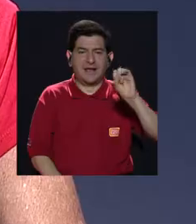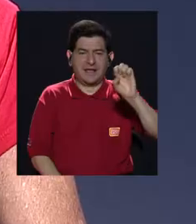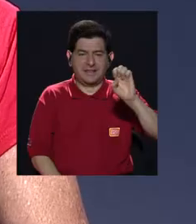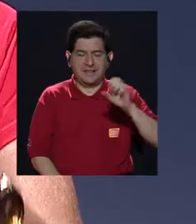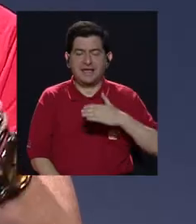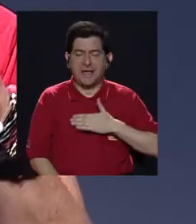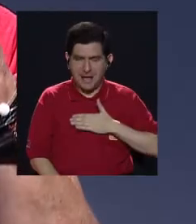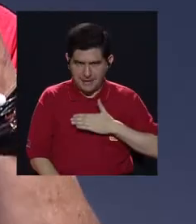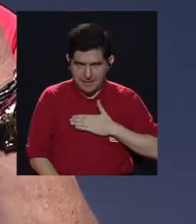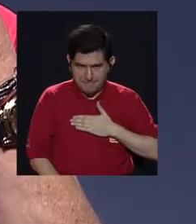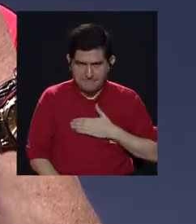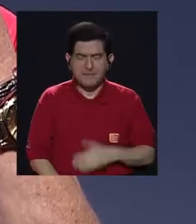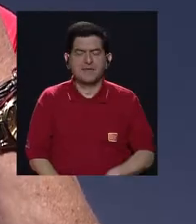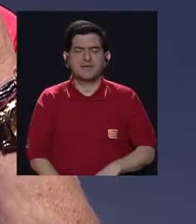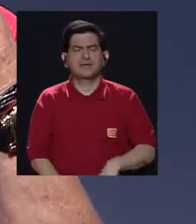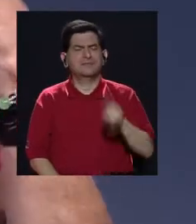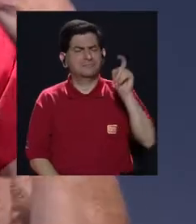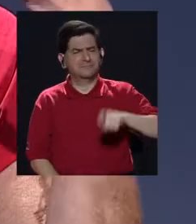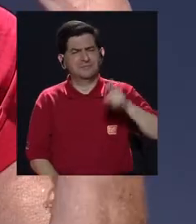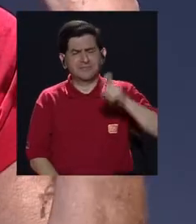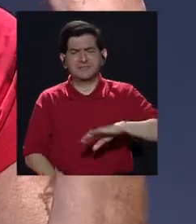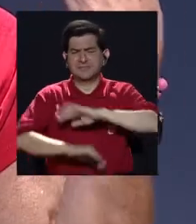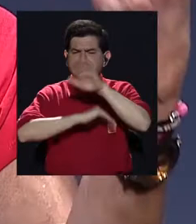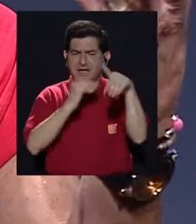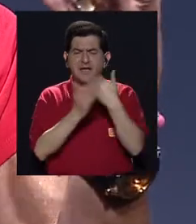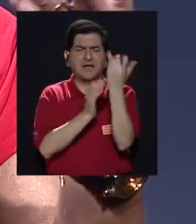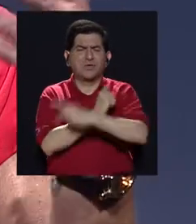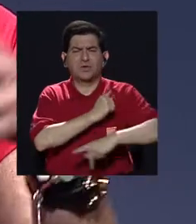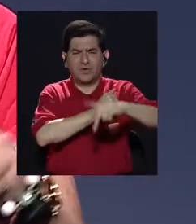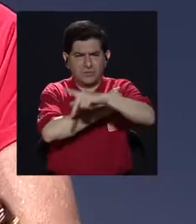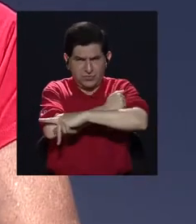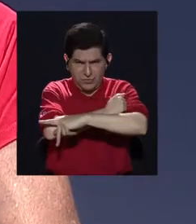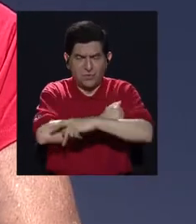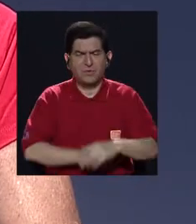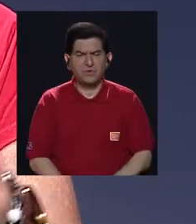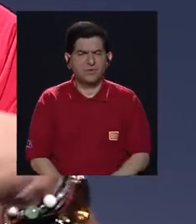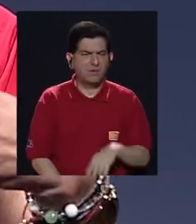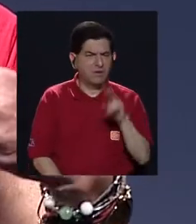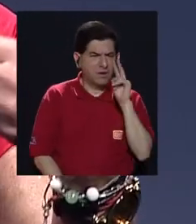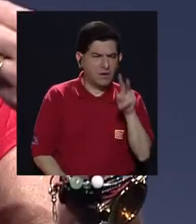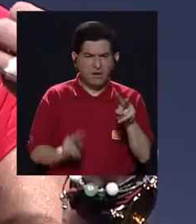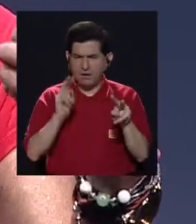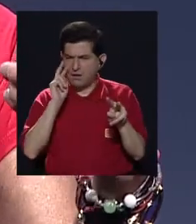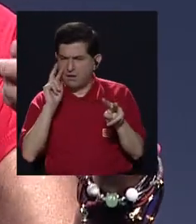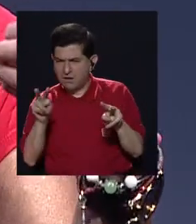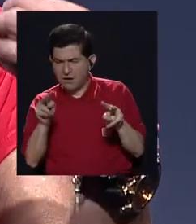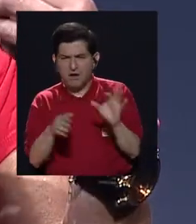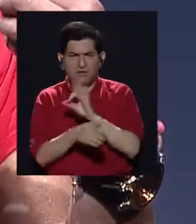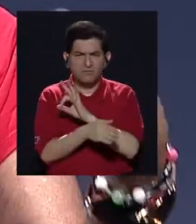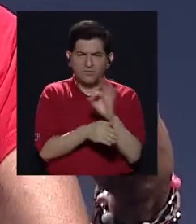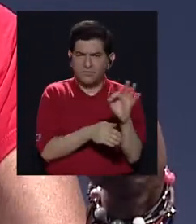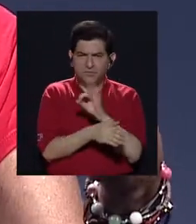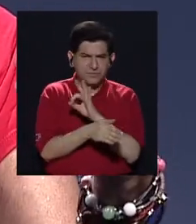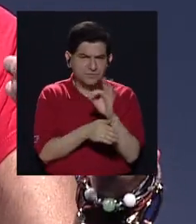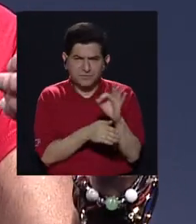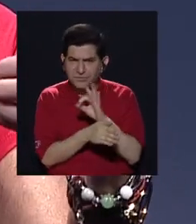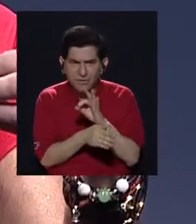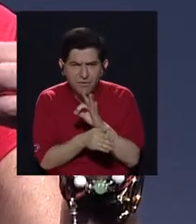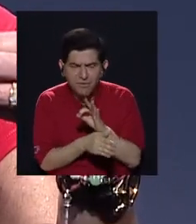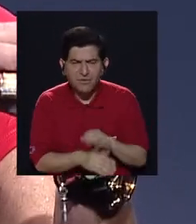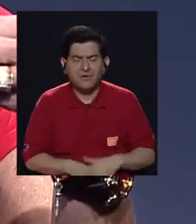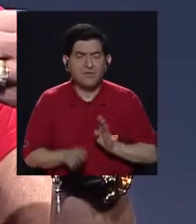a mí me ha tocado en todos los países ver cómo funciona